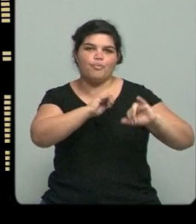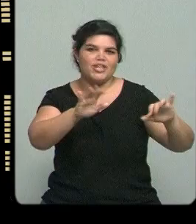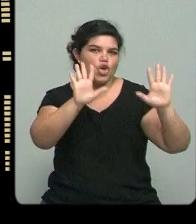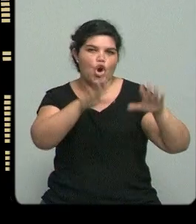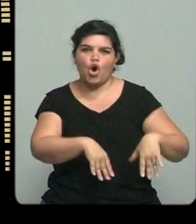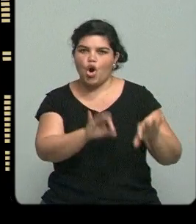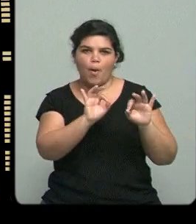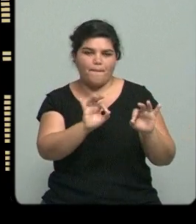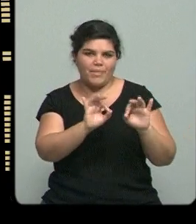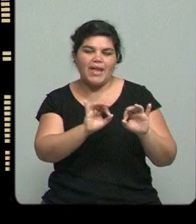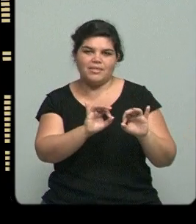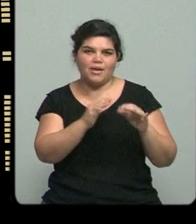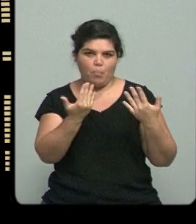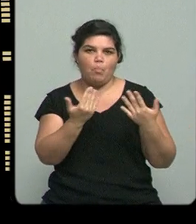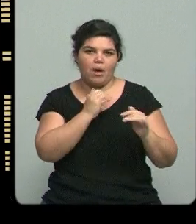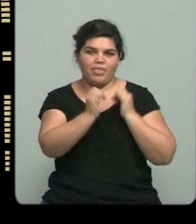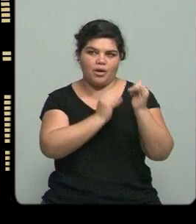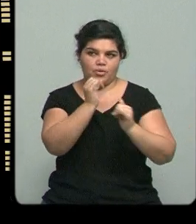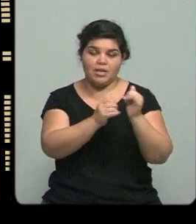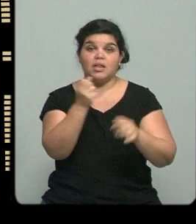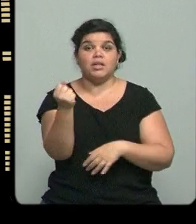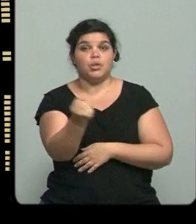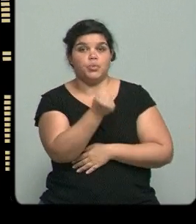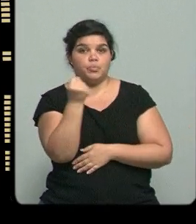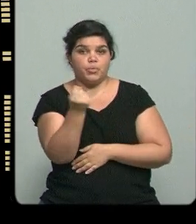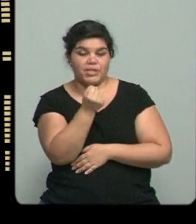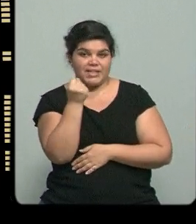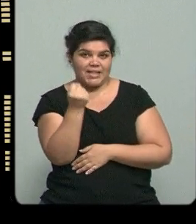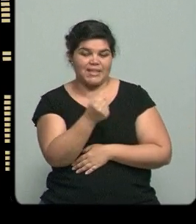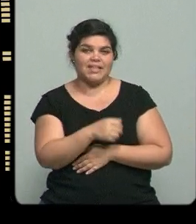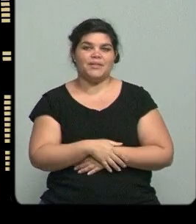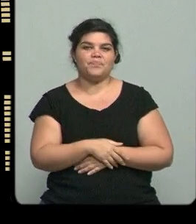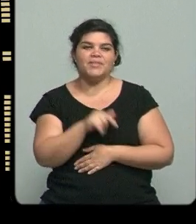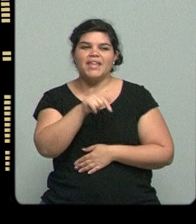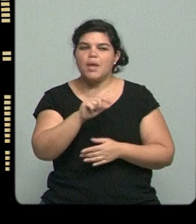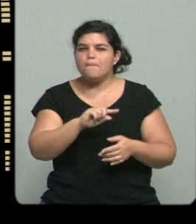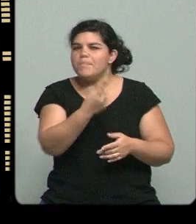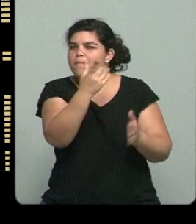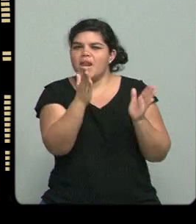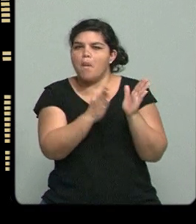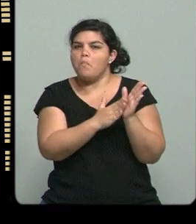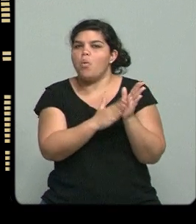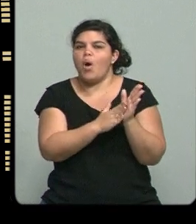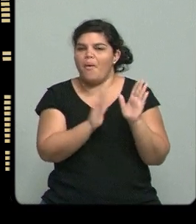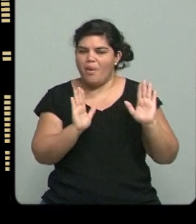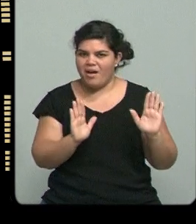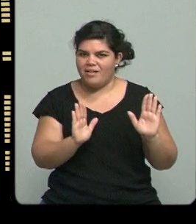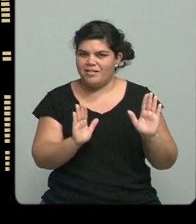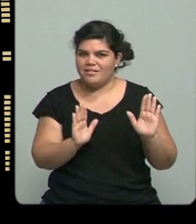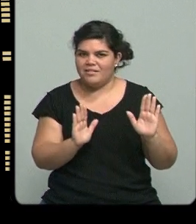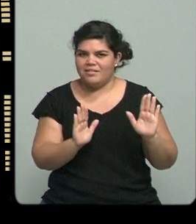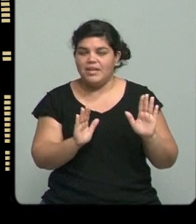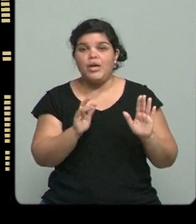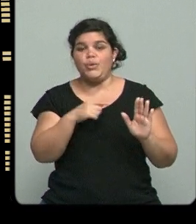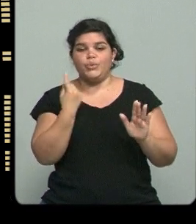podemos compartir. Sí es importante, Claudia, aclarar que esta es una primera experiencia piloto. Sí. Nosotros